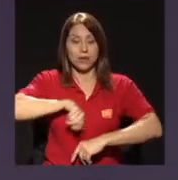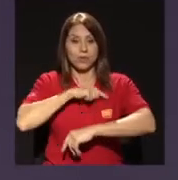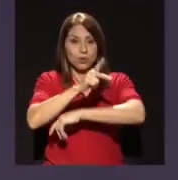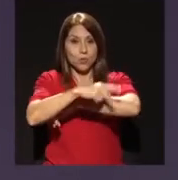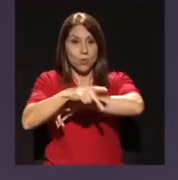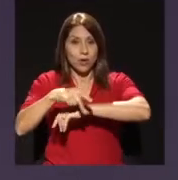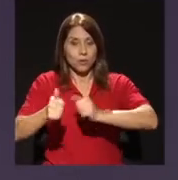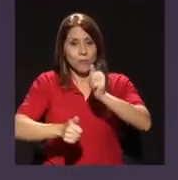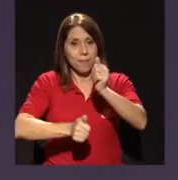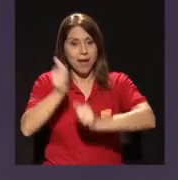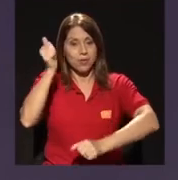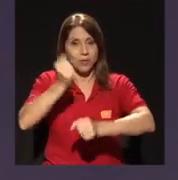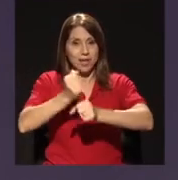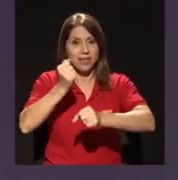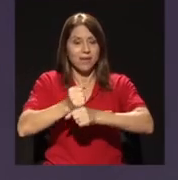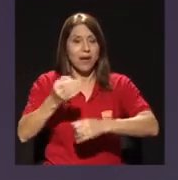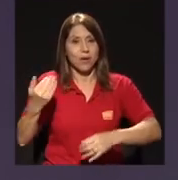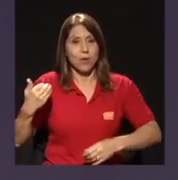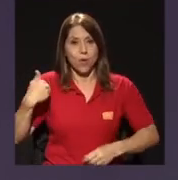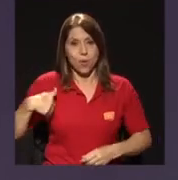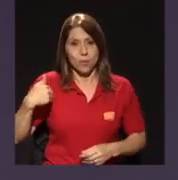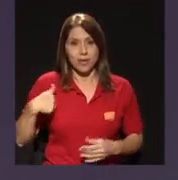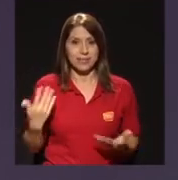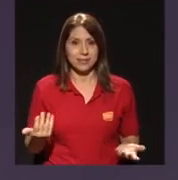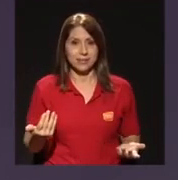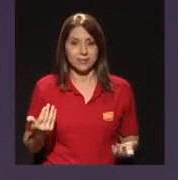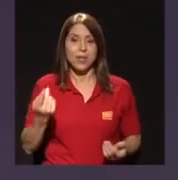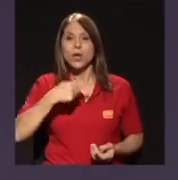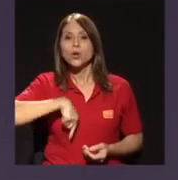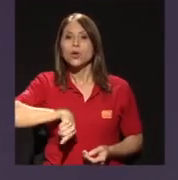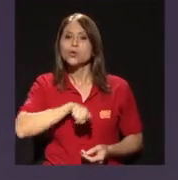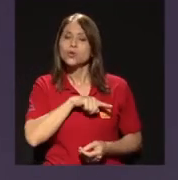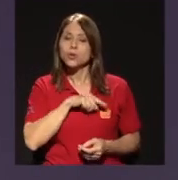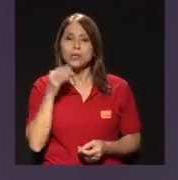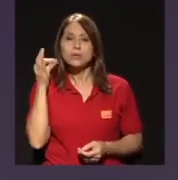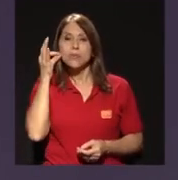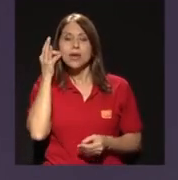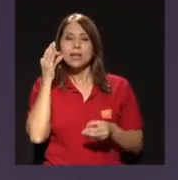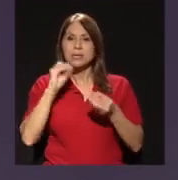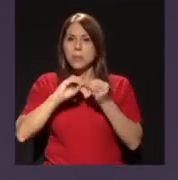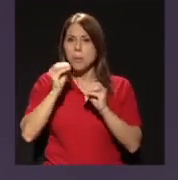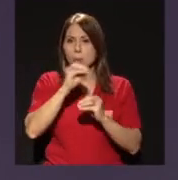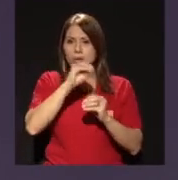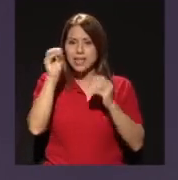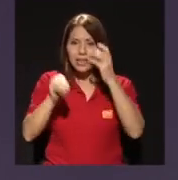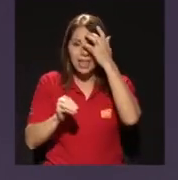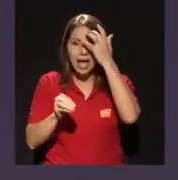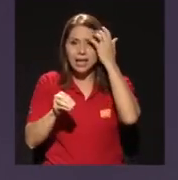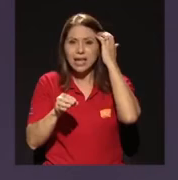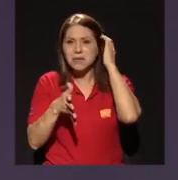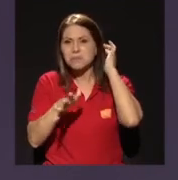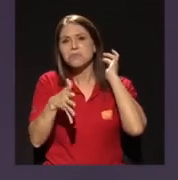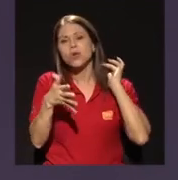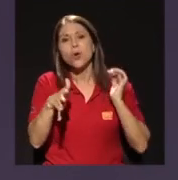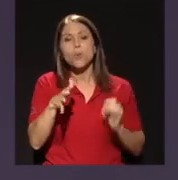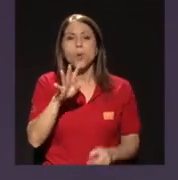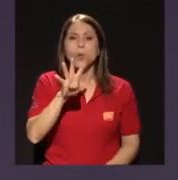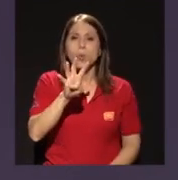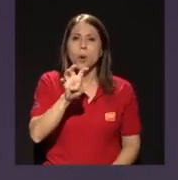mayoría son hombres, ¿verdad? Nosotras en el porcentaje de mujeres, no, por lo menos la cantidad de mujeres, hablemos como